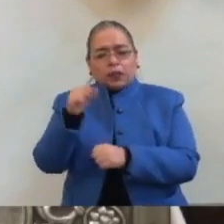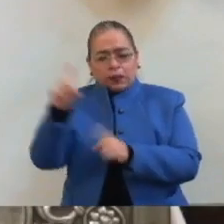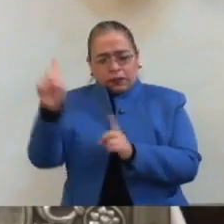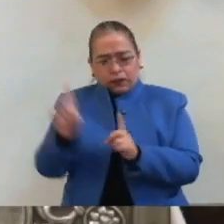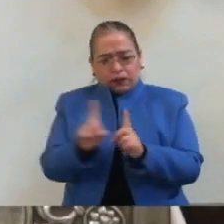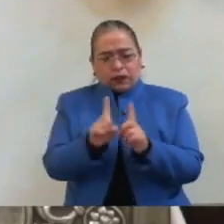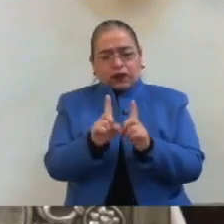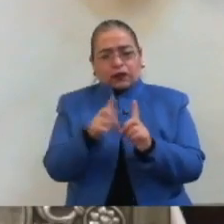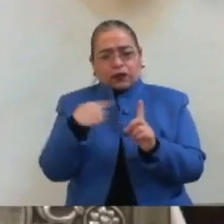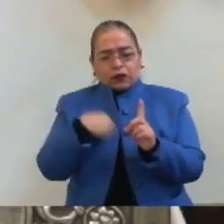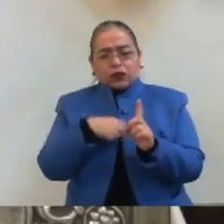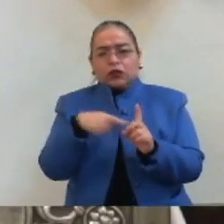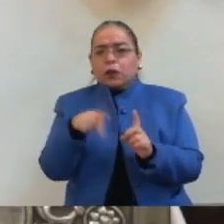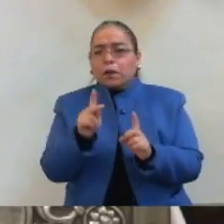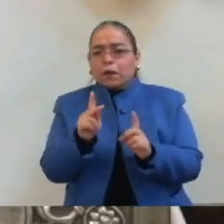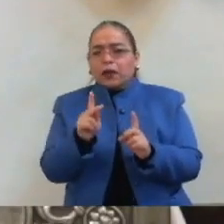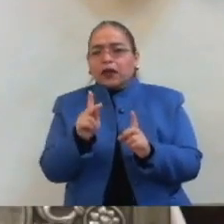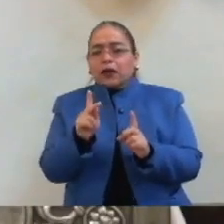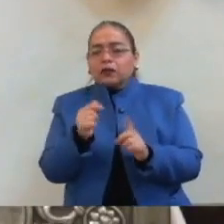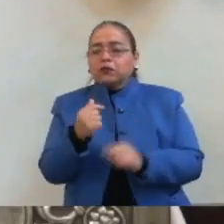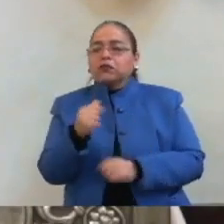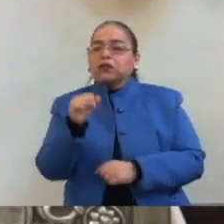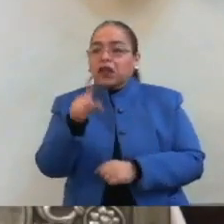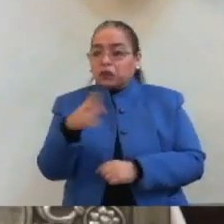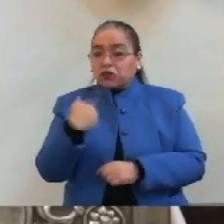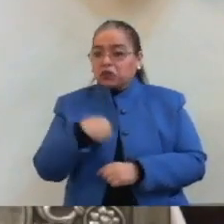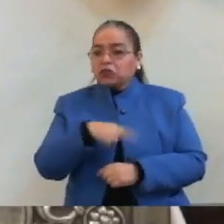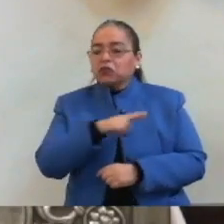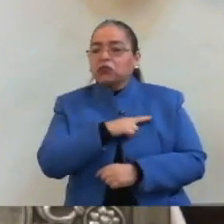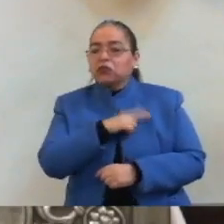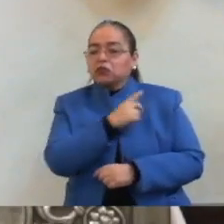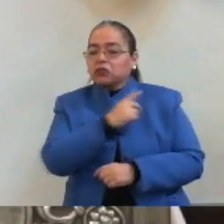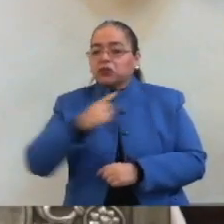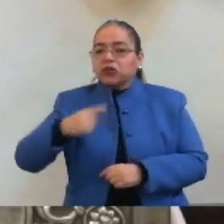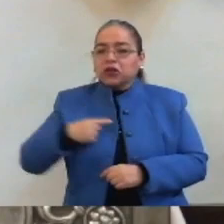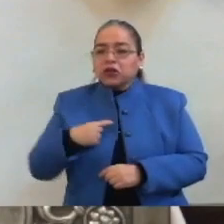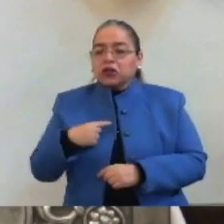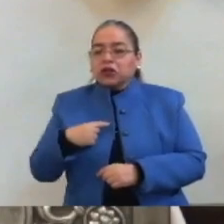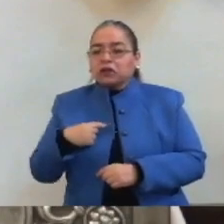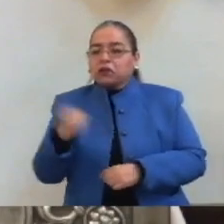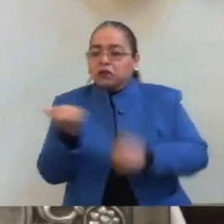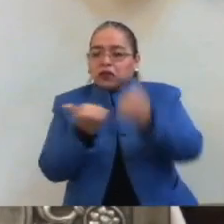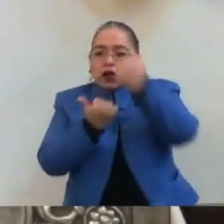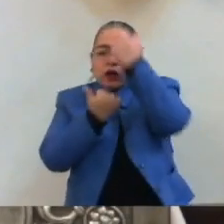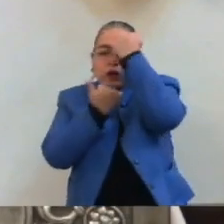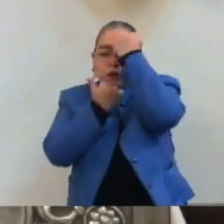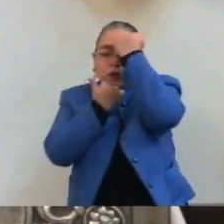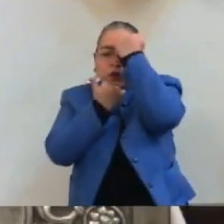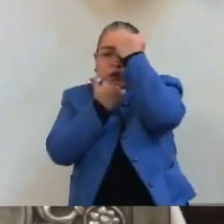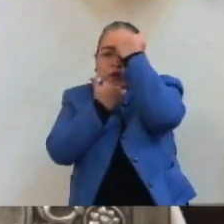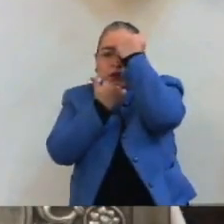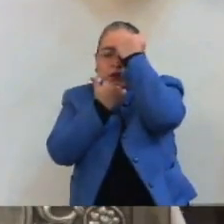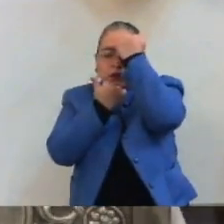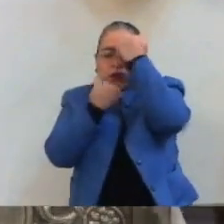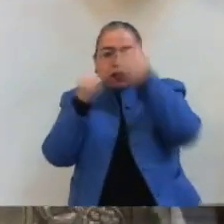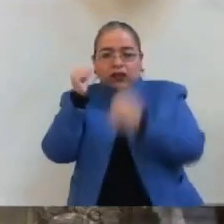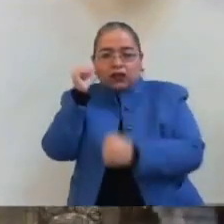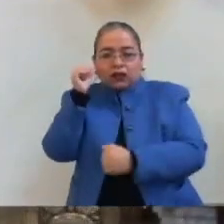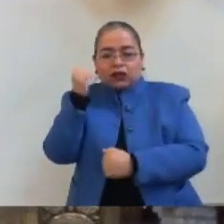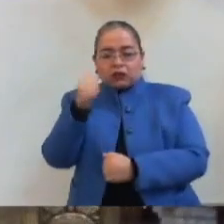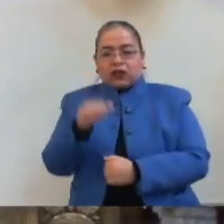pide conviértase es decir volteé a